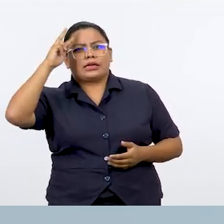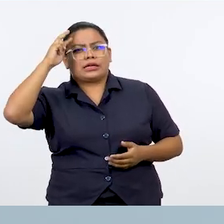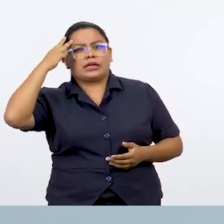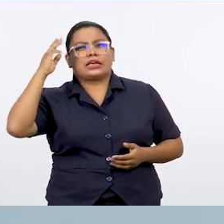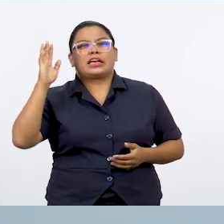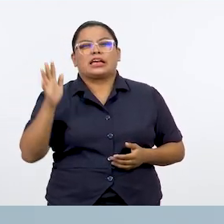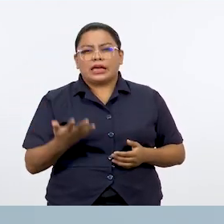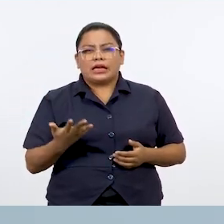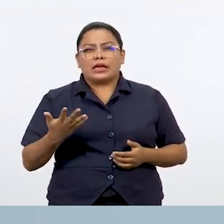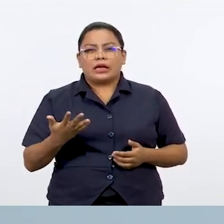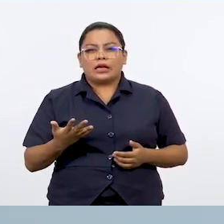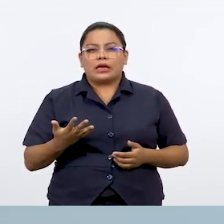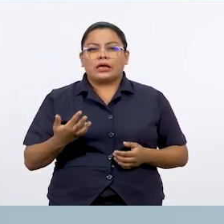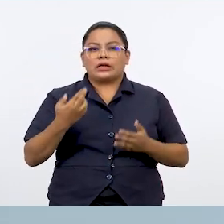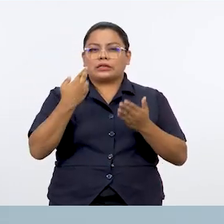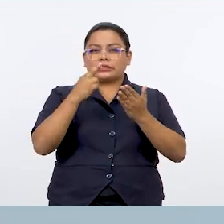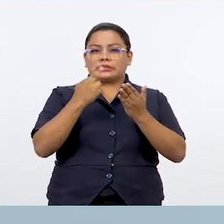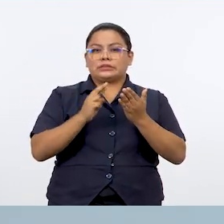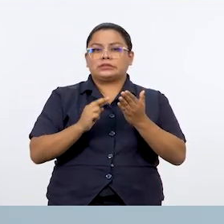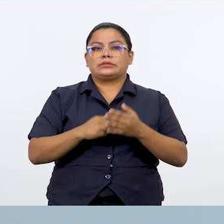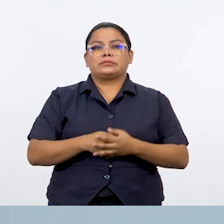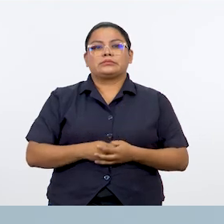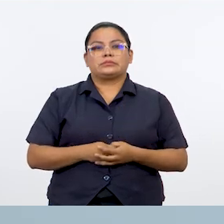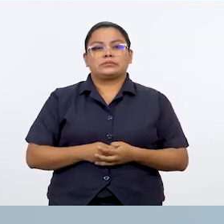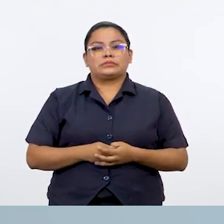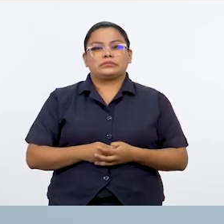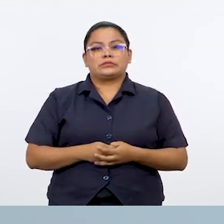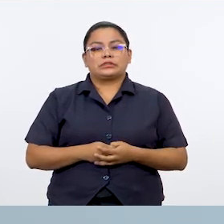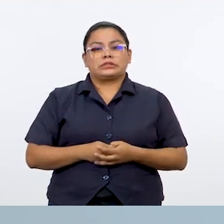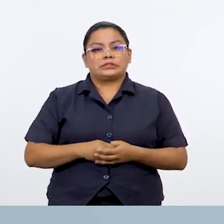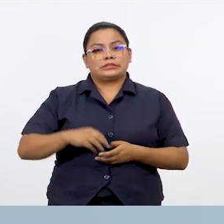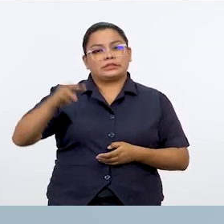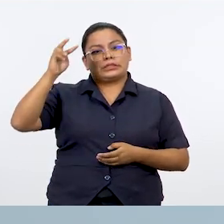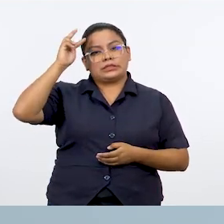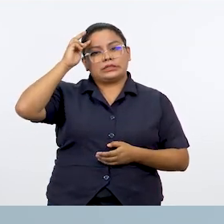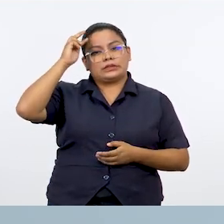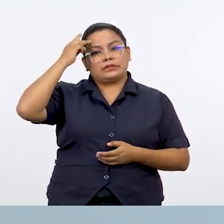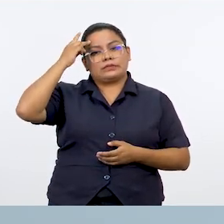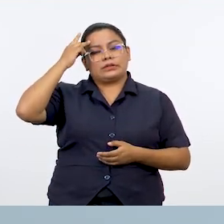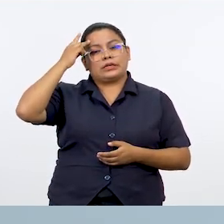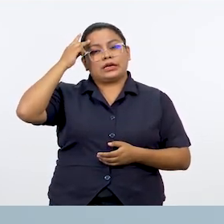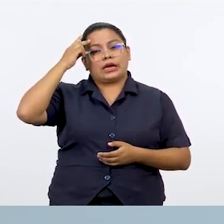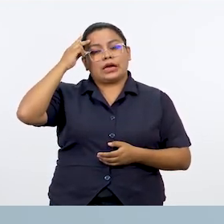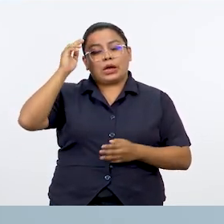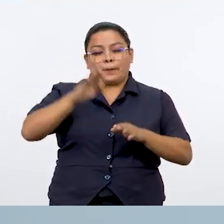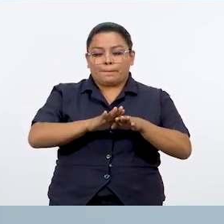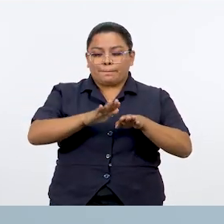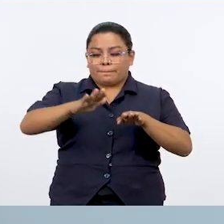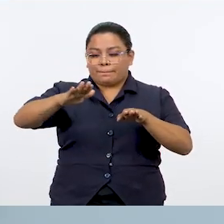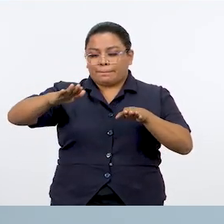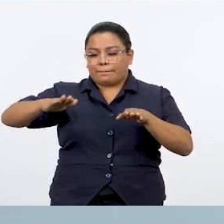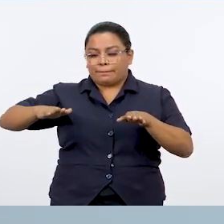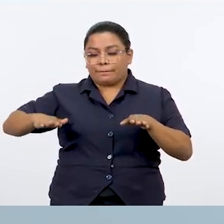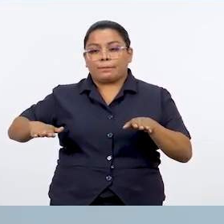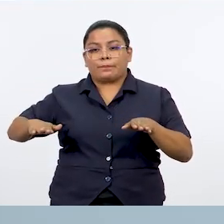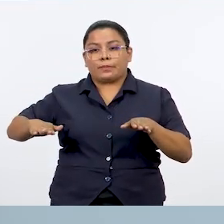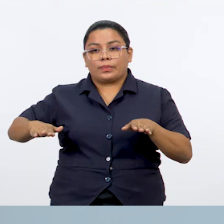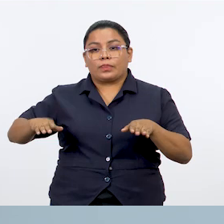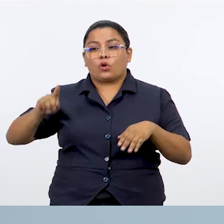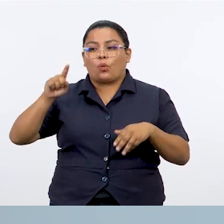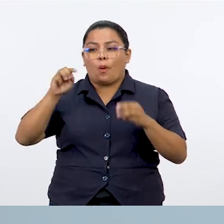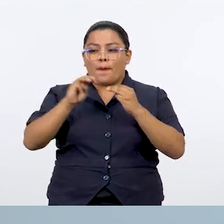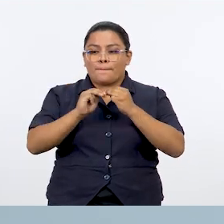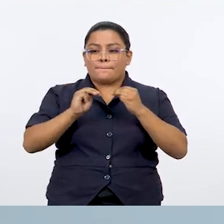significa? Regresemos a la situación. Significa que cada pupitre cubre en 1